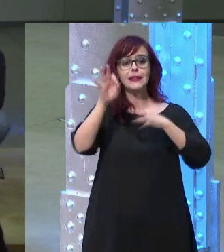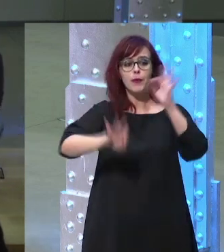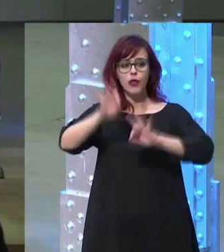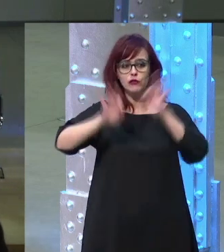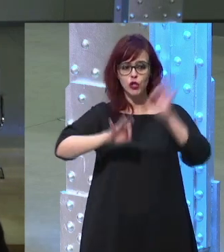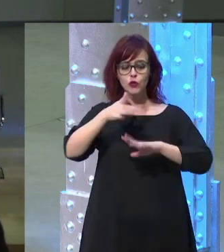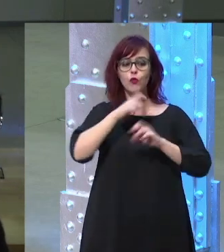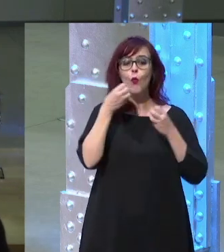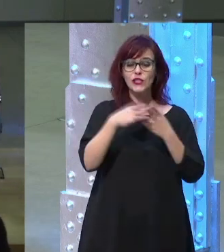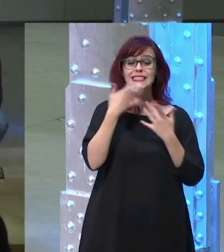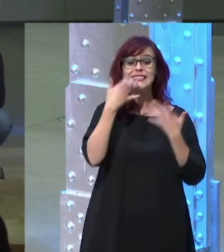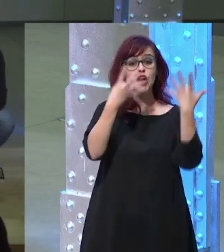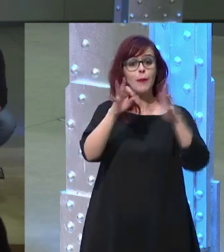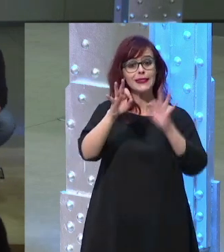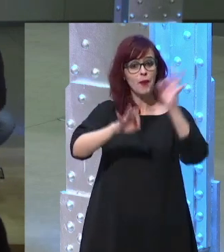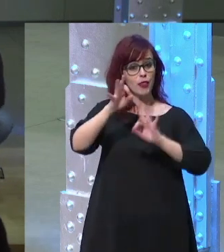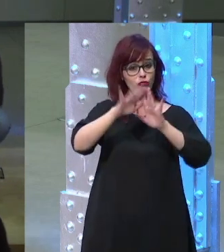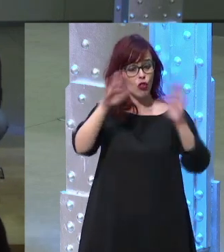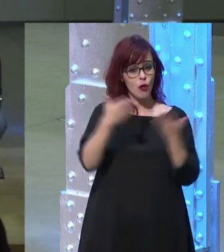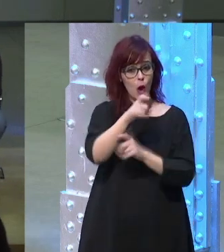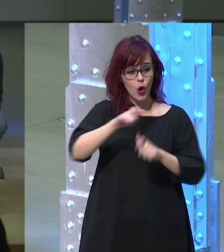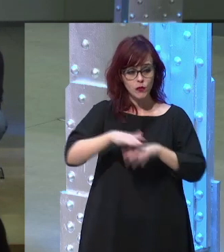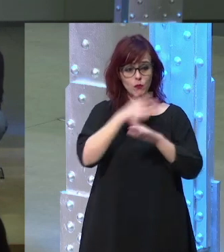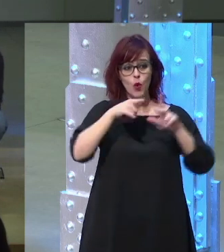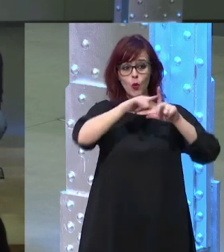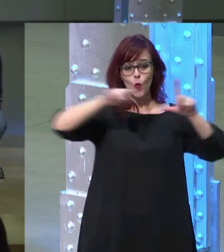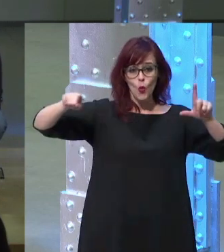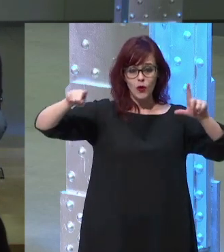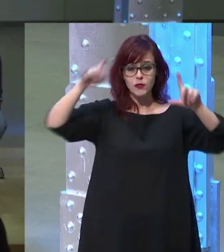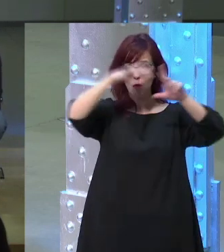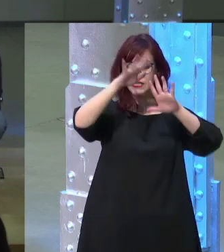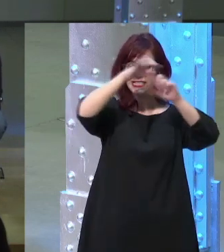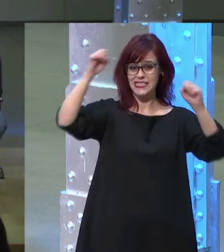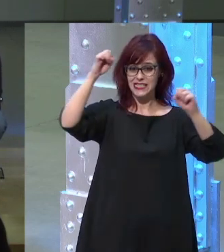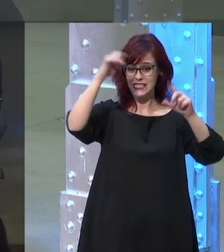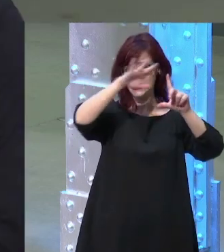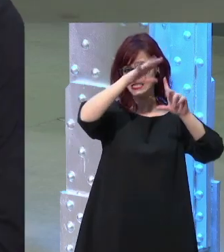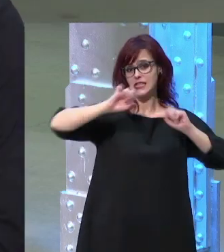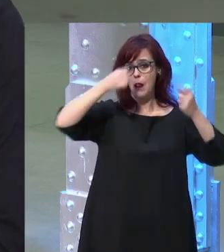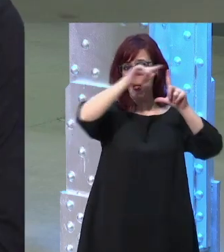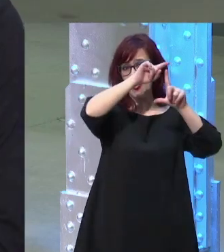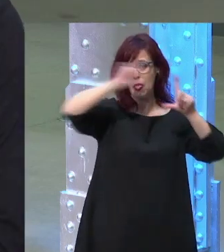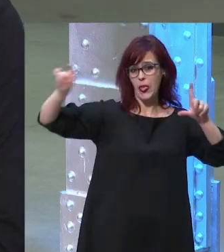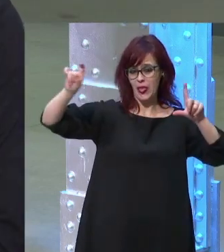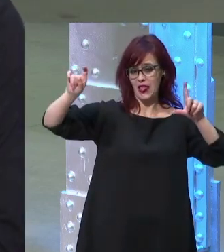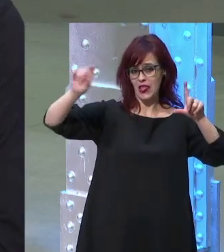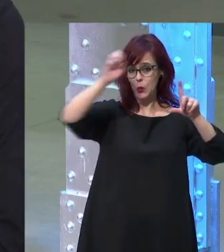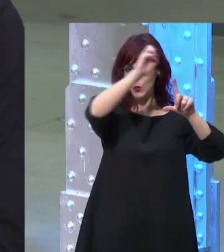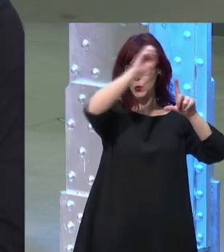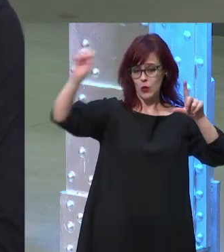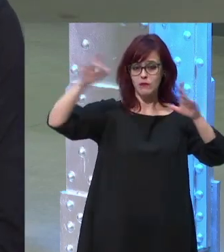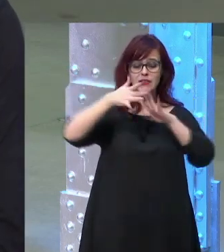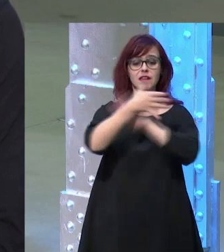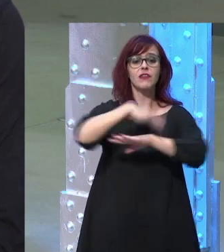población. Si vacunamos al 90% de la población para una enfermedad que tiene un R0 de 10, básicamente no enferma nadie. Hemos creado